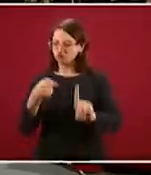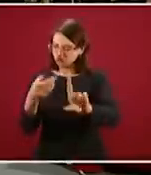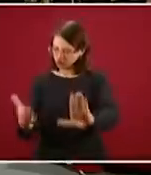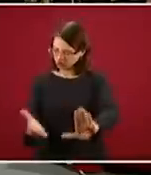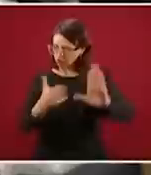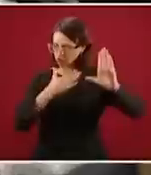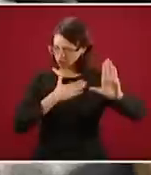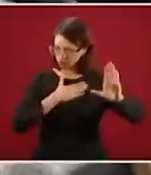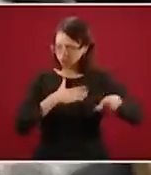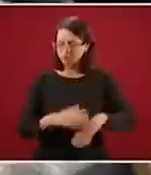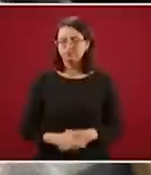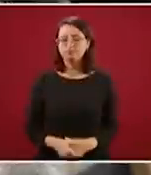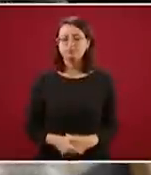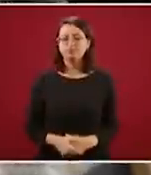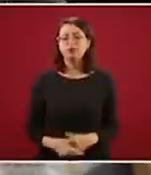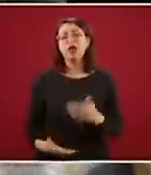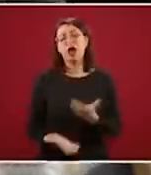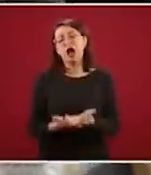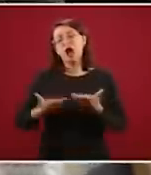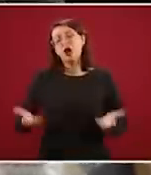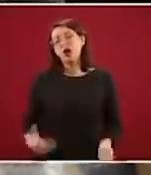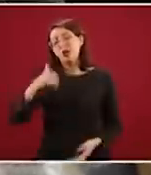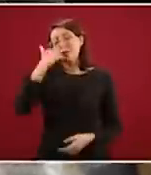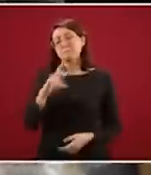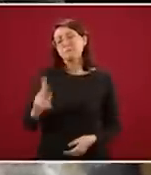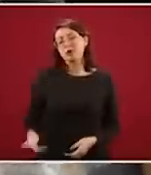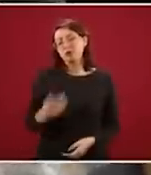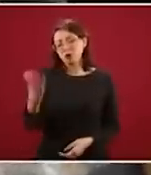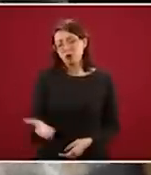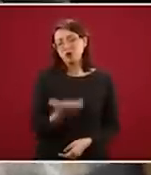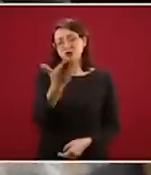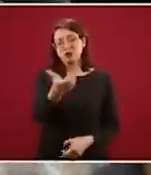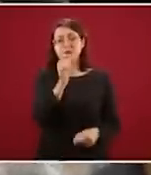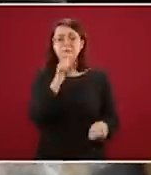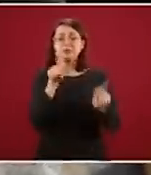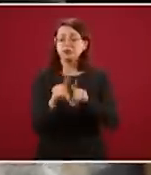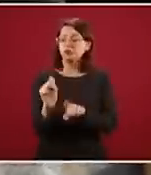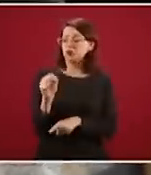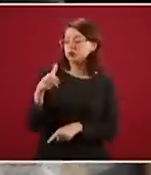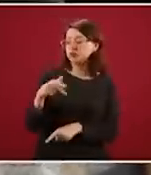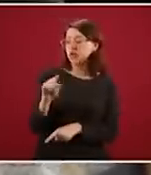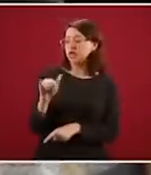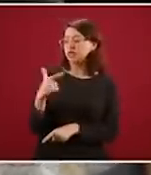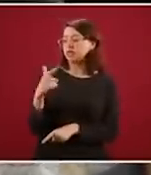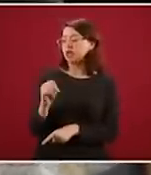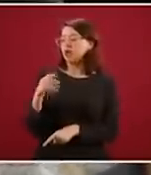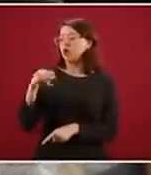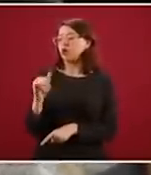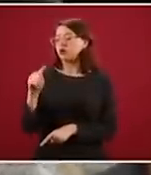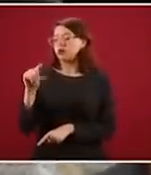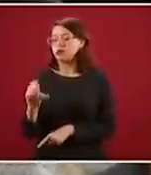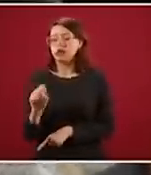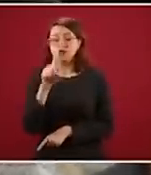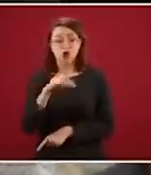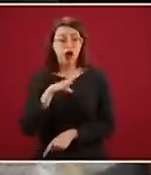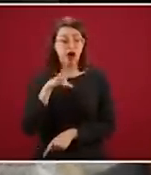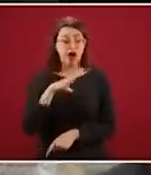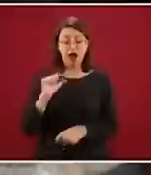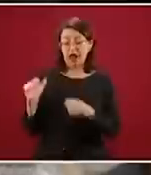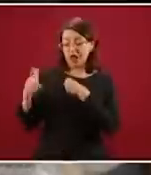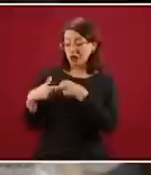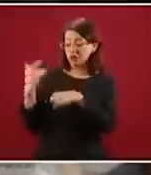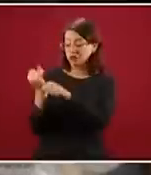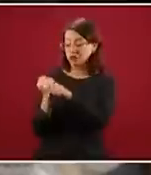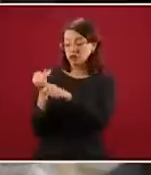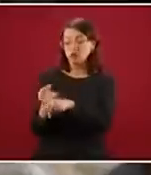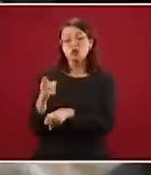si tienen detalles sobre esta investigación de sobre lavado en contra del consultor político Jordi